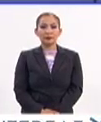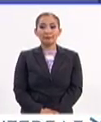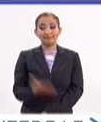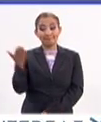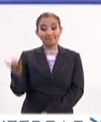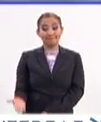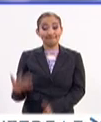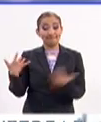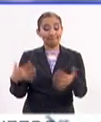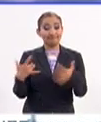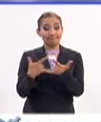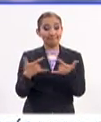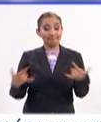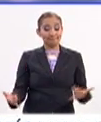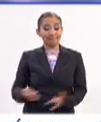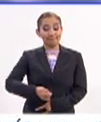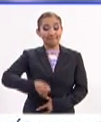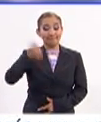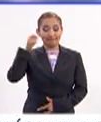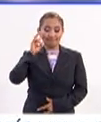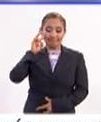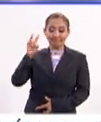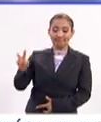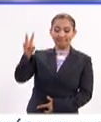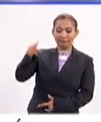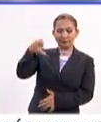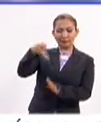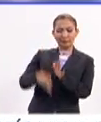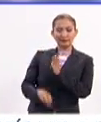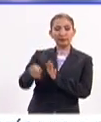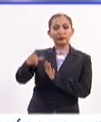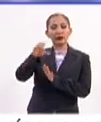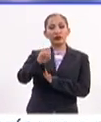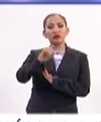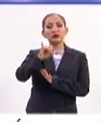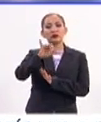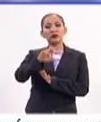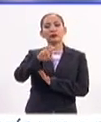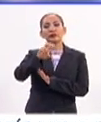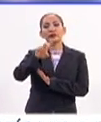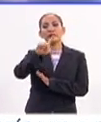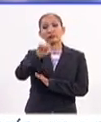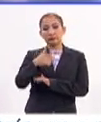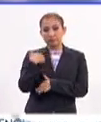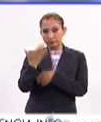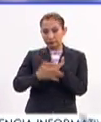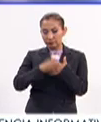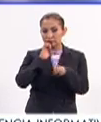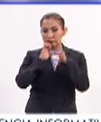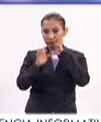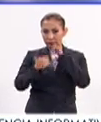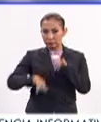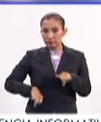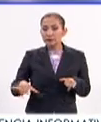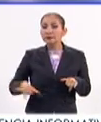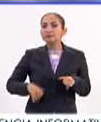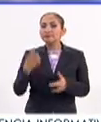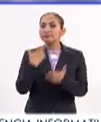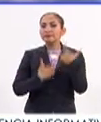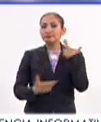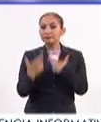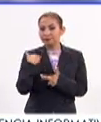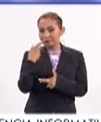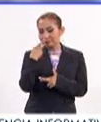Pues ahí está esta estampa, Ana Cris. Primera estampa que profundizamos sobre Cosío Villegas. Vamos a tener una entrevista muy interesante a nuestro